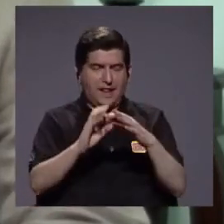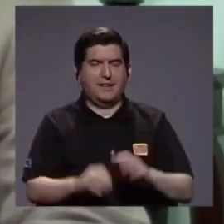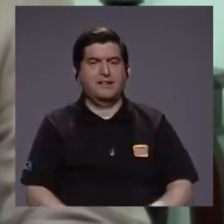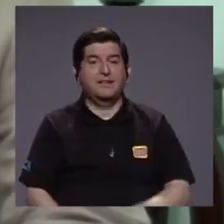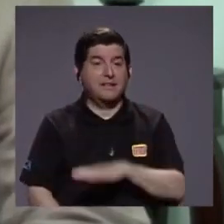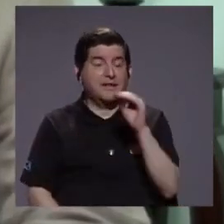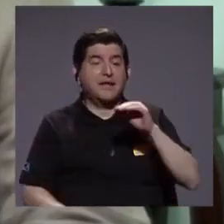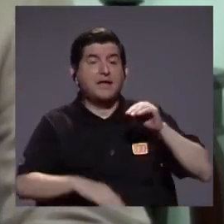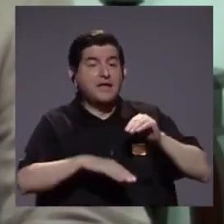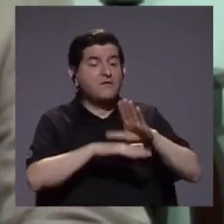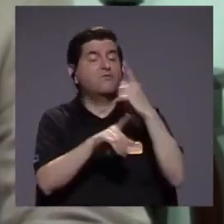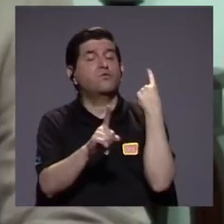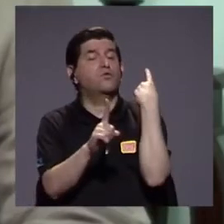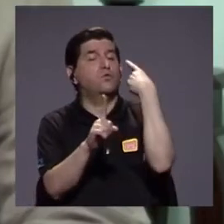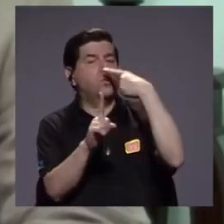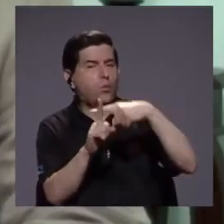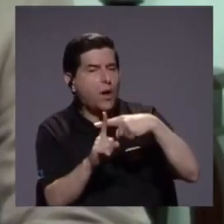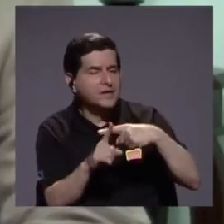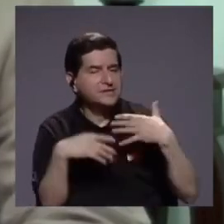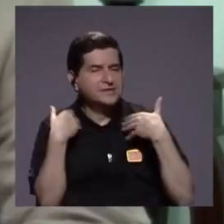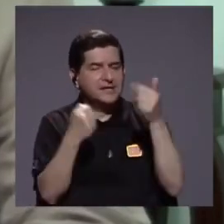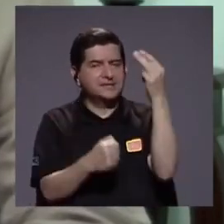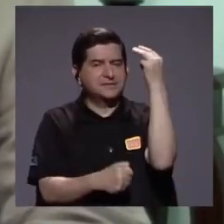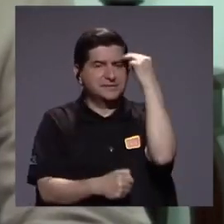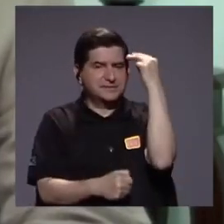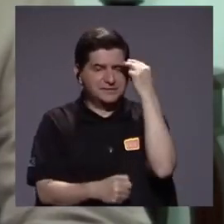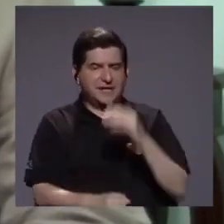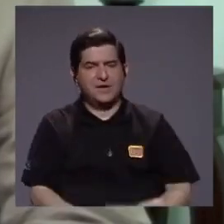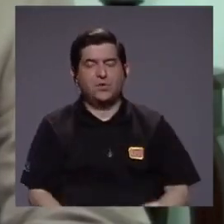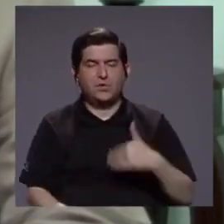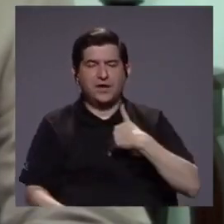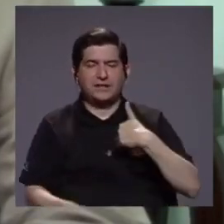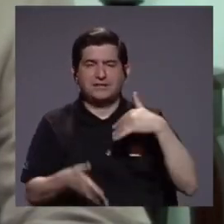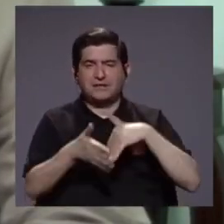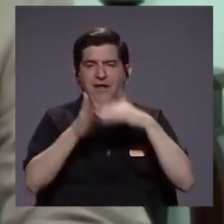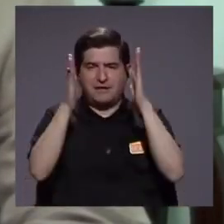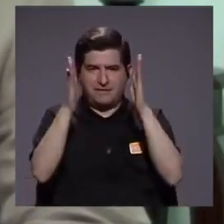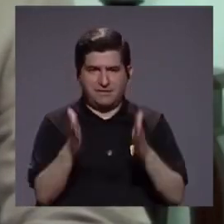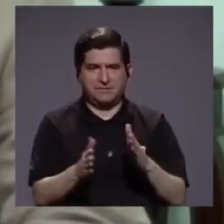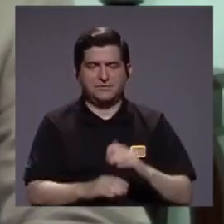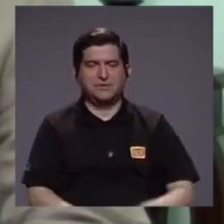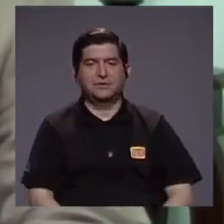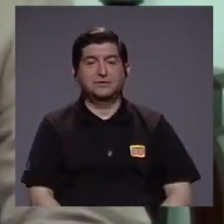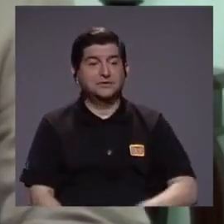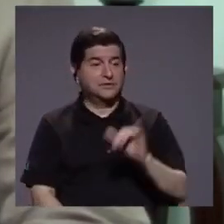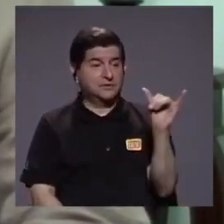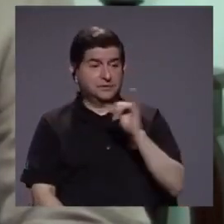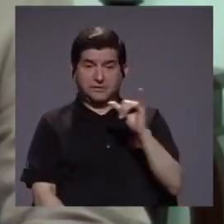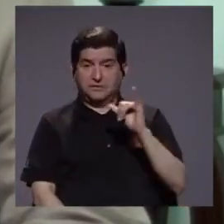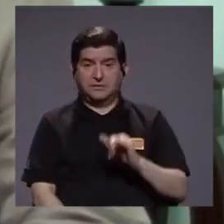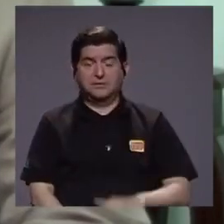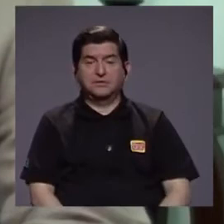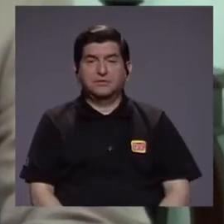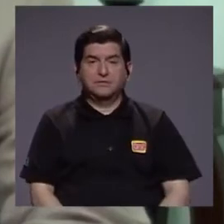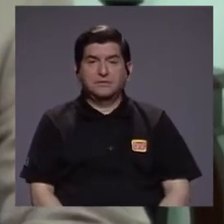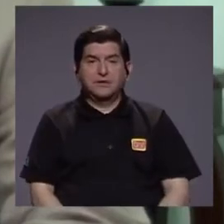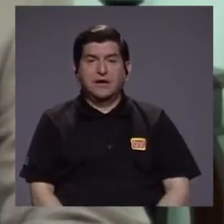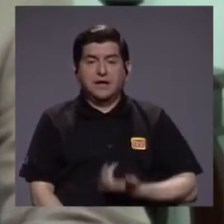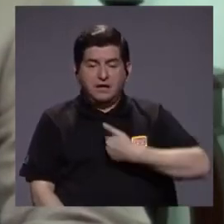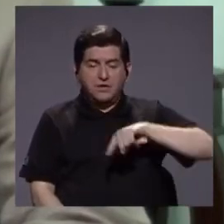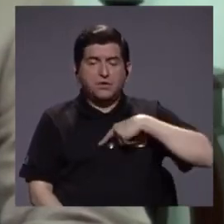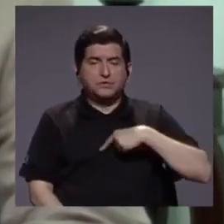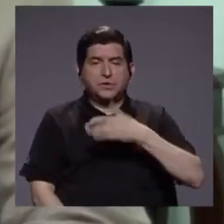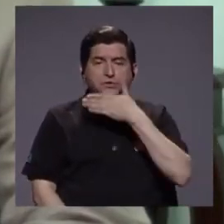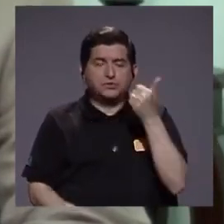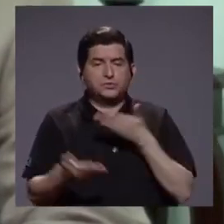E incidir positivamente en la salud mental de los estudiantes, por ejemplo. También vamos a mejorar